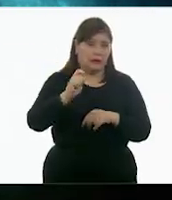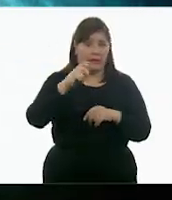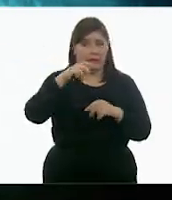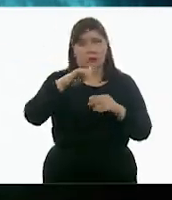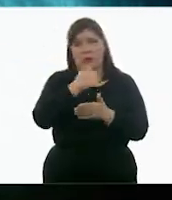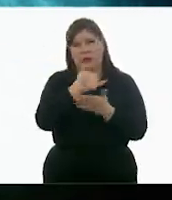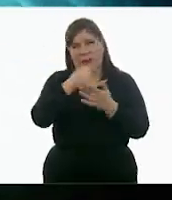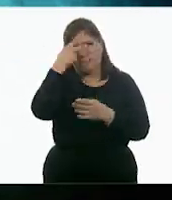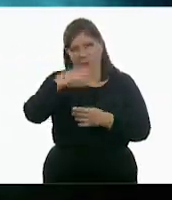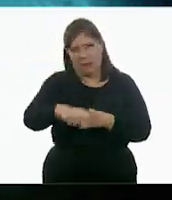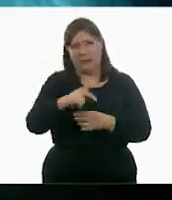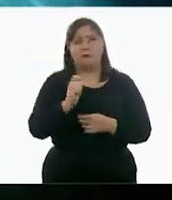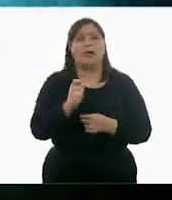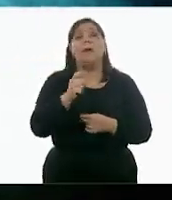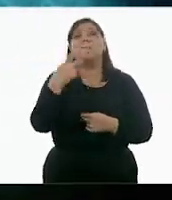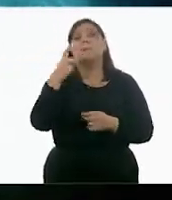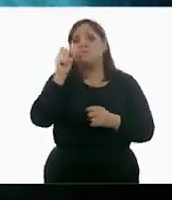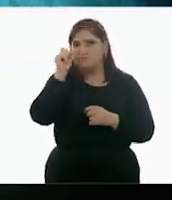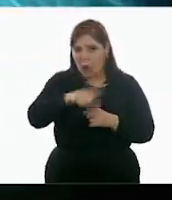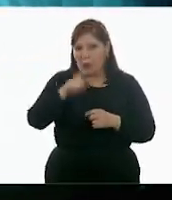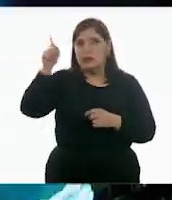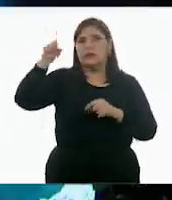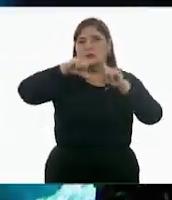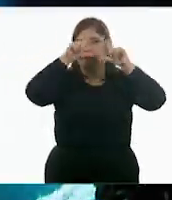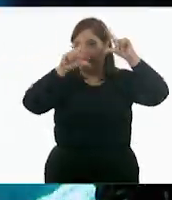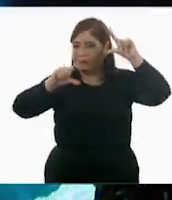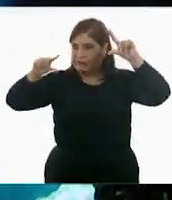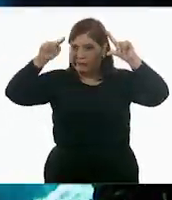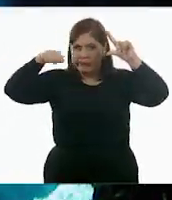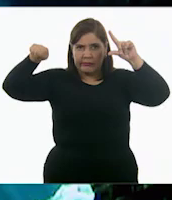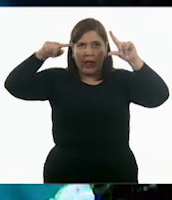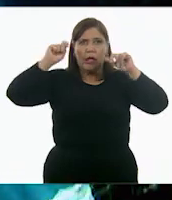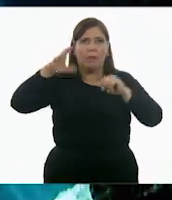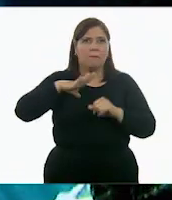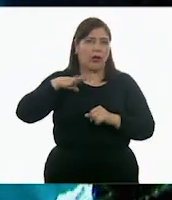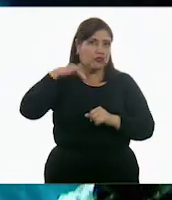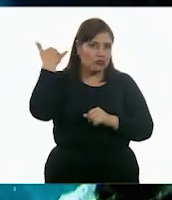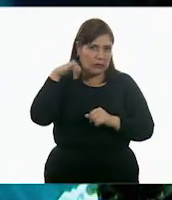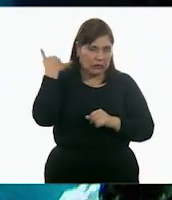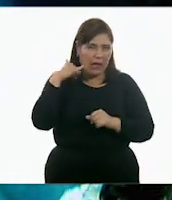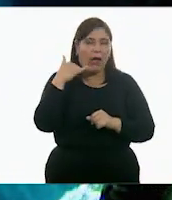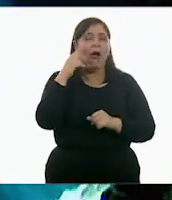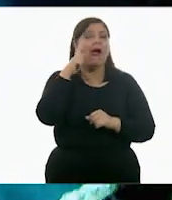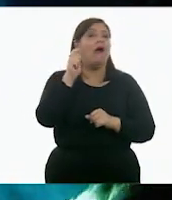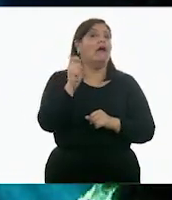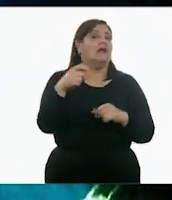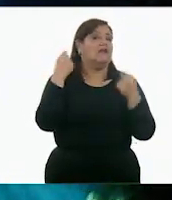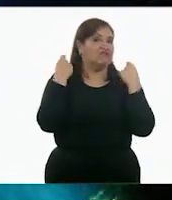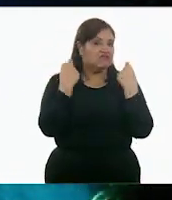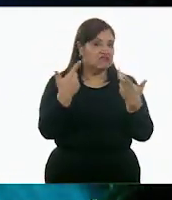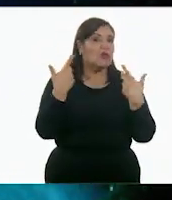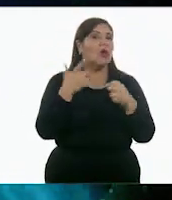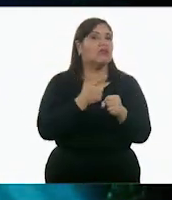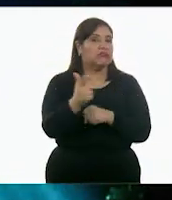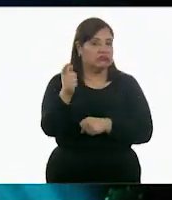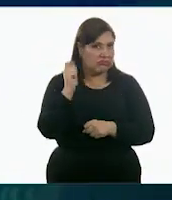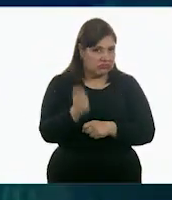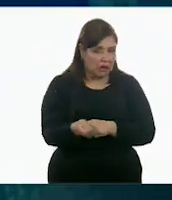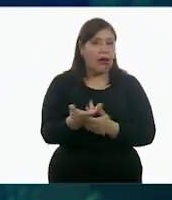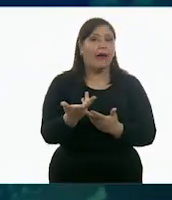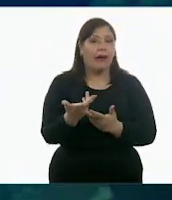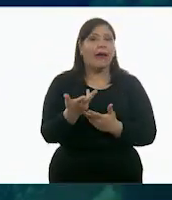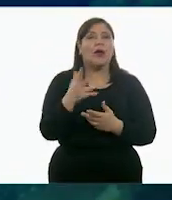Pero también en la península de Yucatán se han realizado descubrimientos sorprendentes con las nuevas técnicas